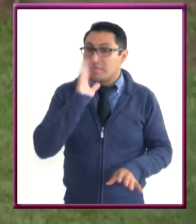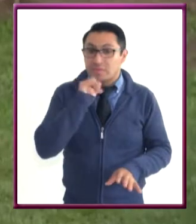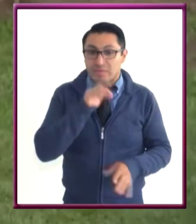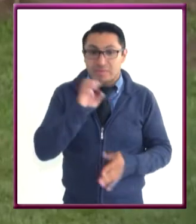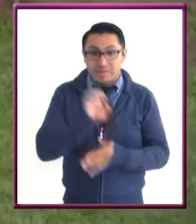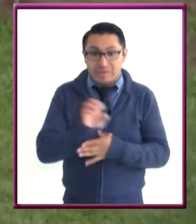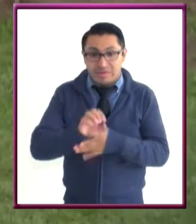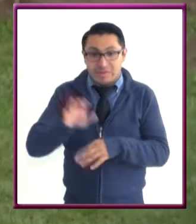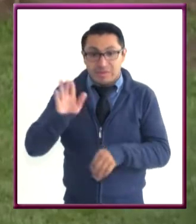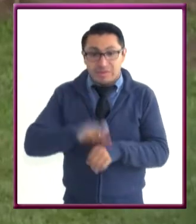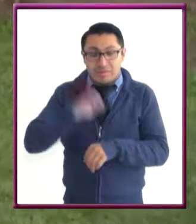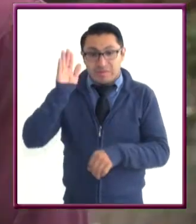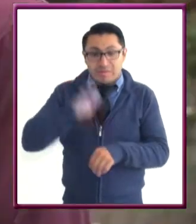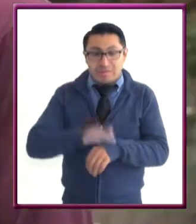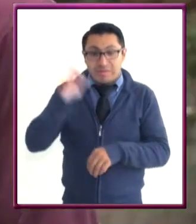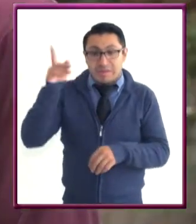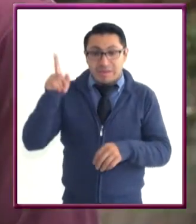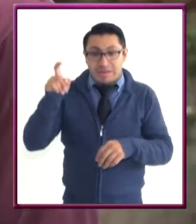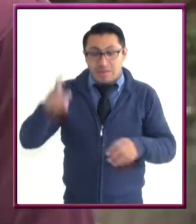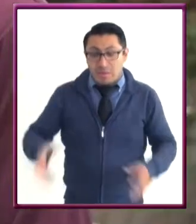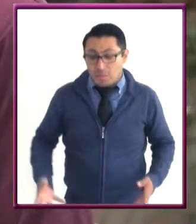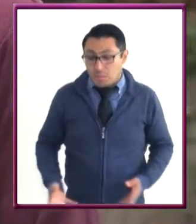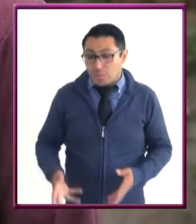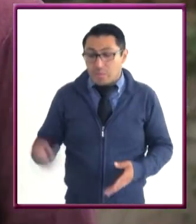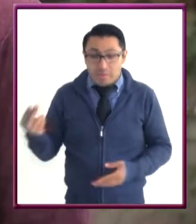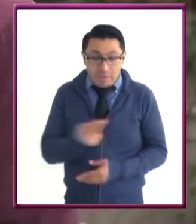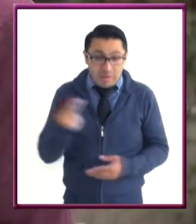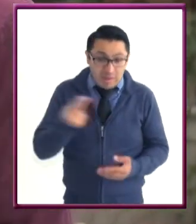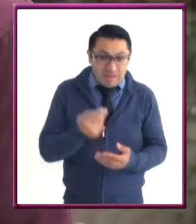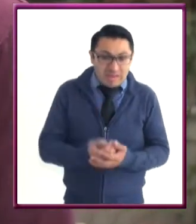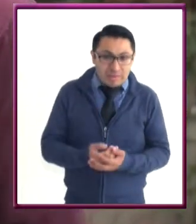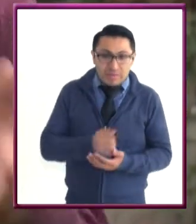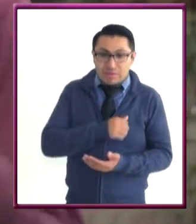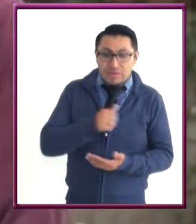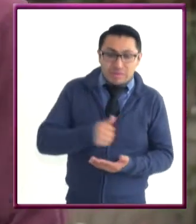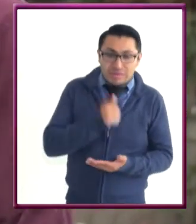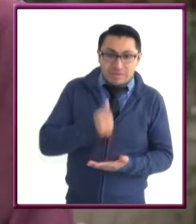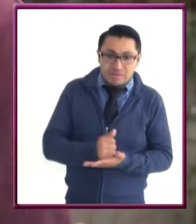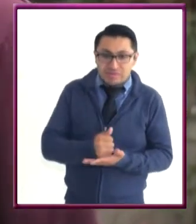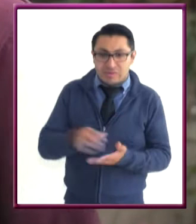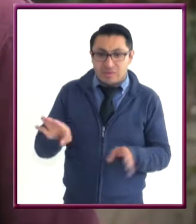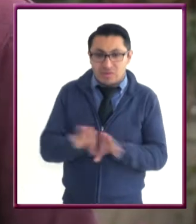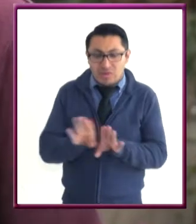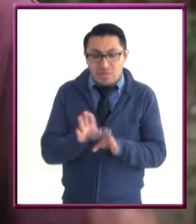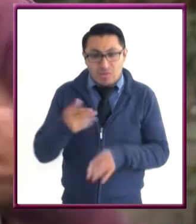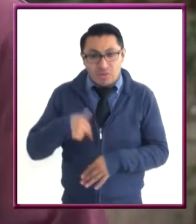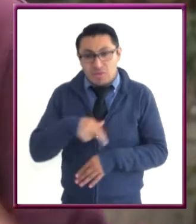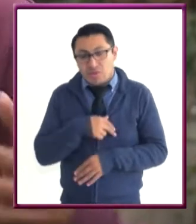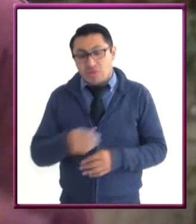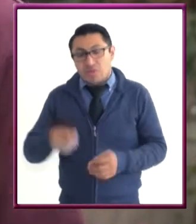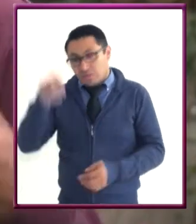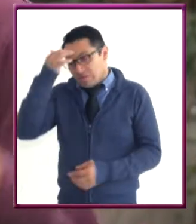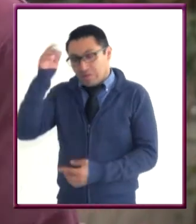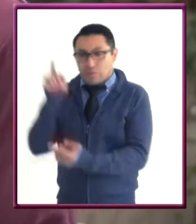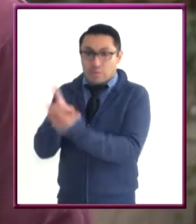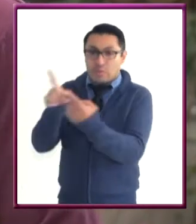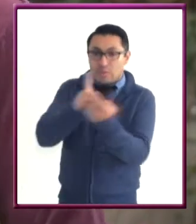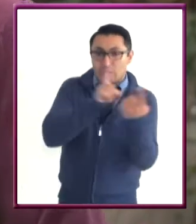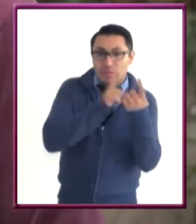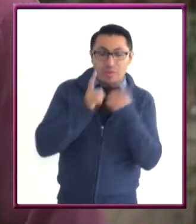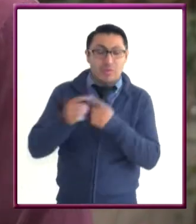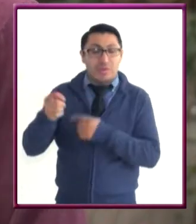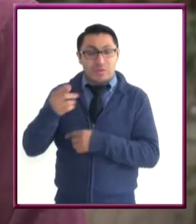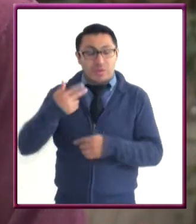estamos sacando agua. Isla Urbana somos un poco como un colectivo de personas que nos fuimos conociendo y